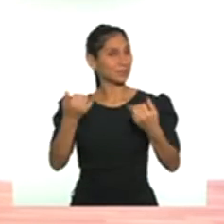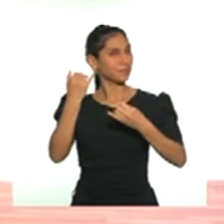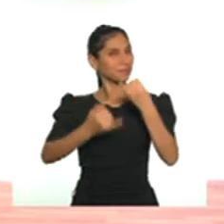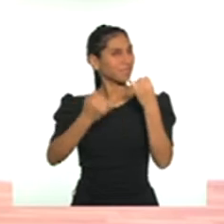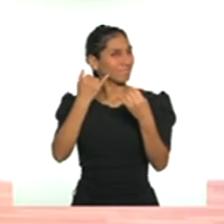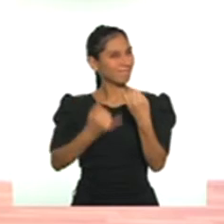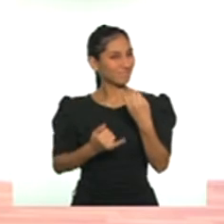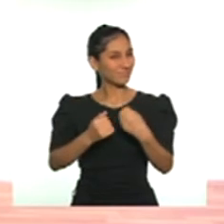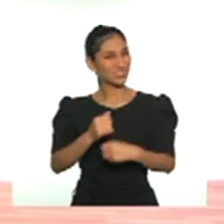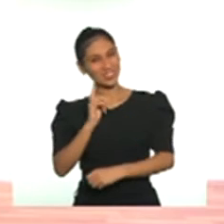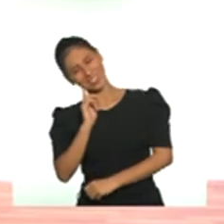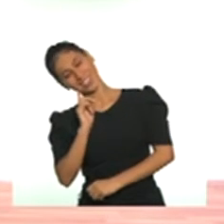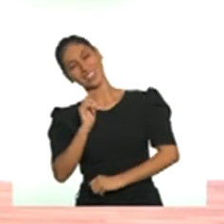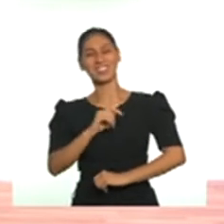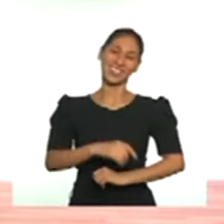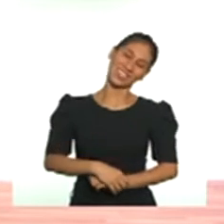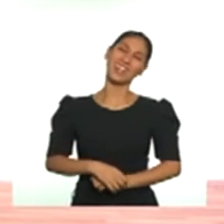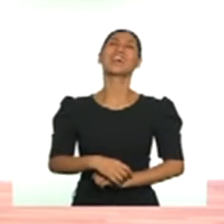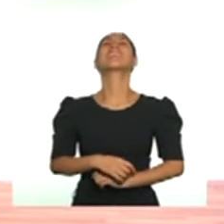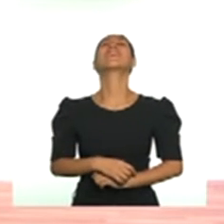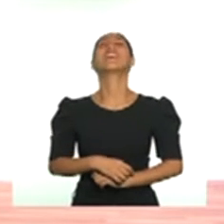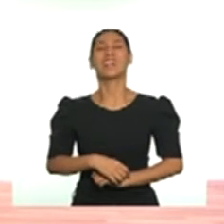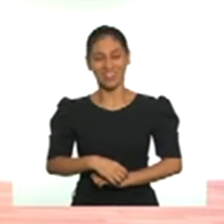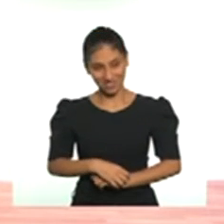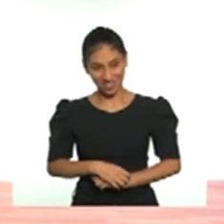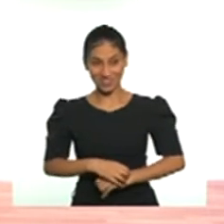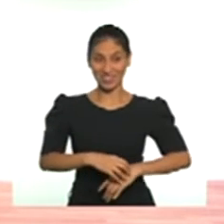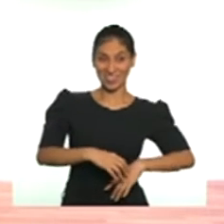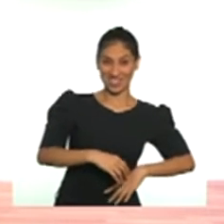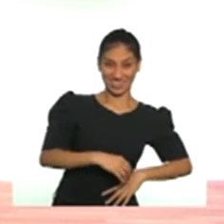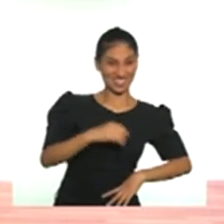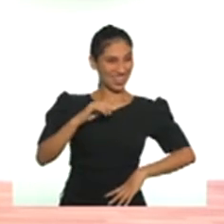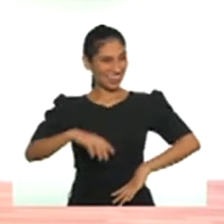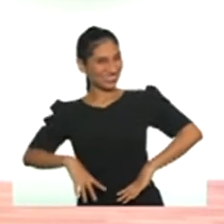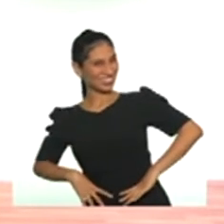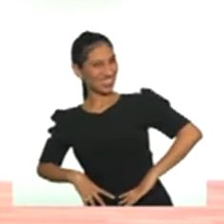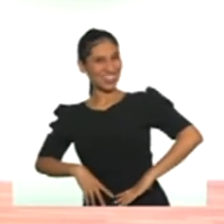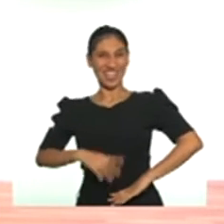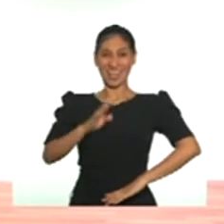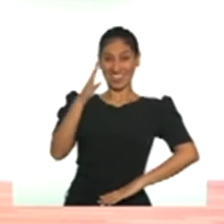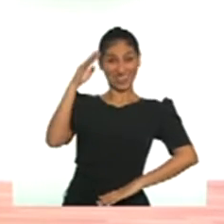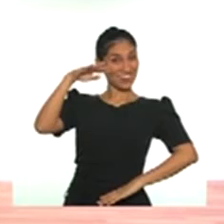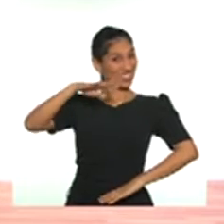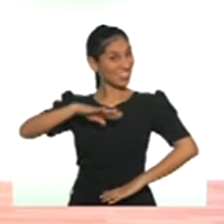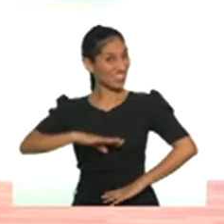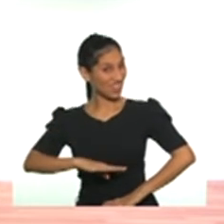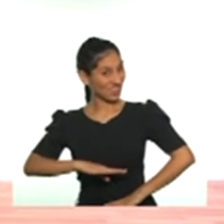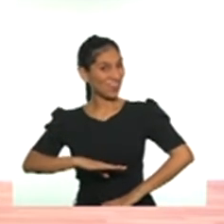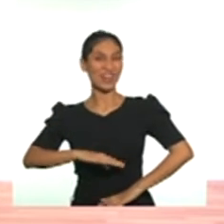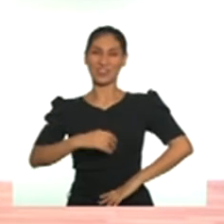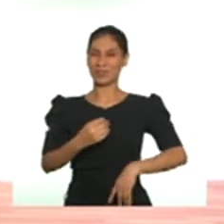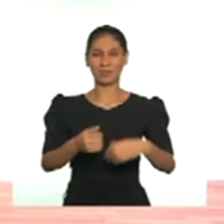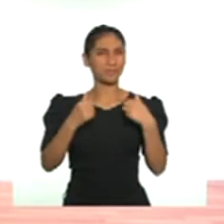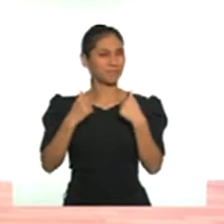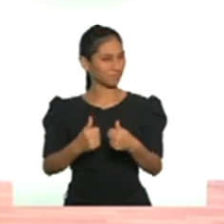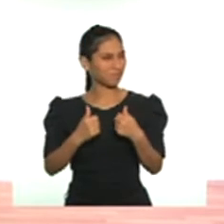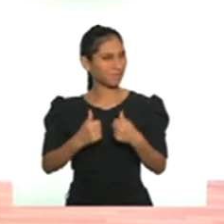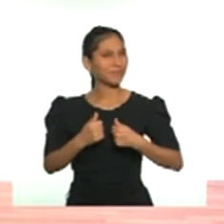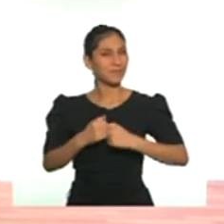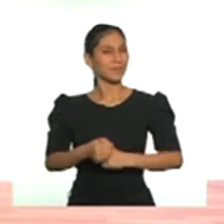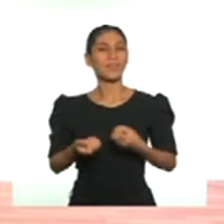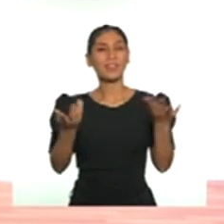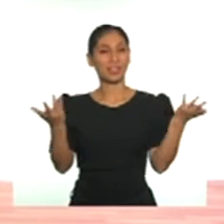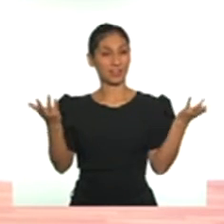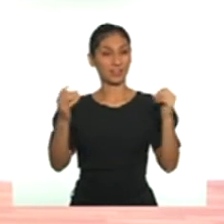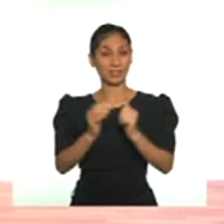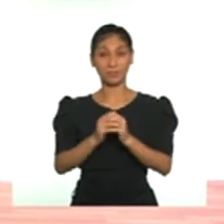La última. Derecha, izquierda, arriba, abajo. Derecha, izquierda, arriba y abajo. Muy